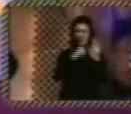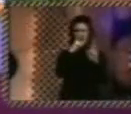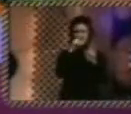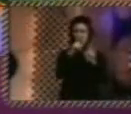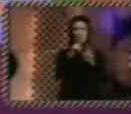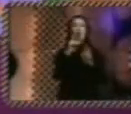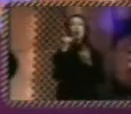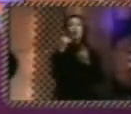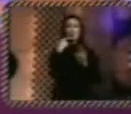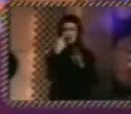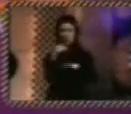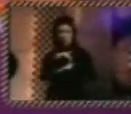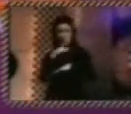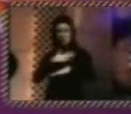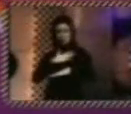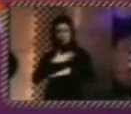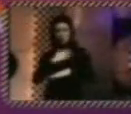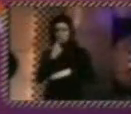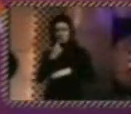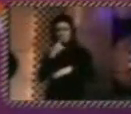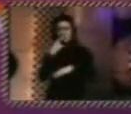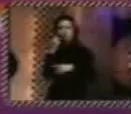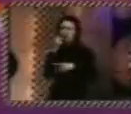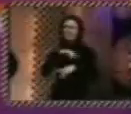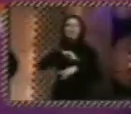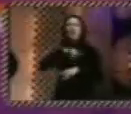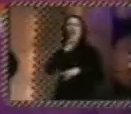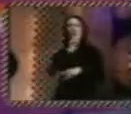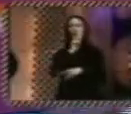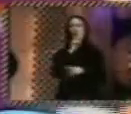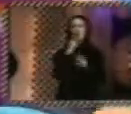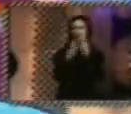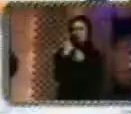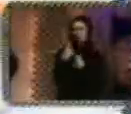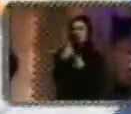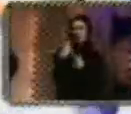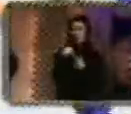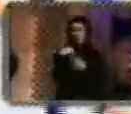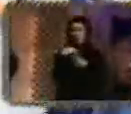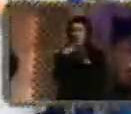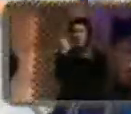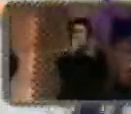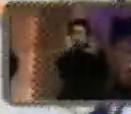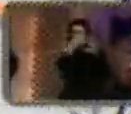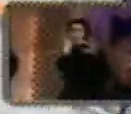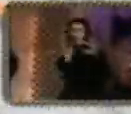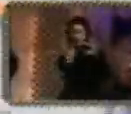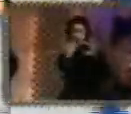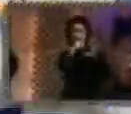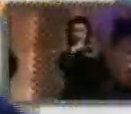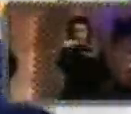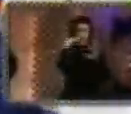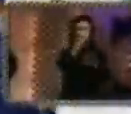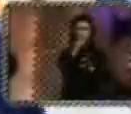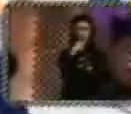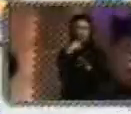doctor cómo me sentía, si los cuatro puntos aún me dolían.